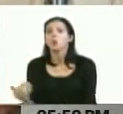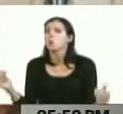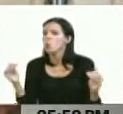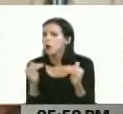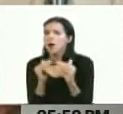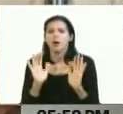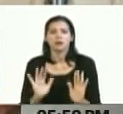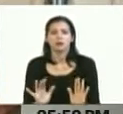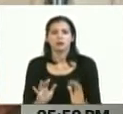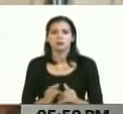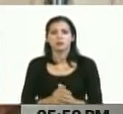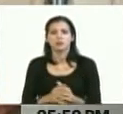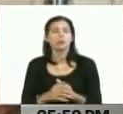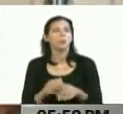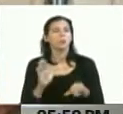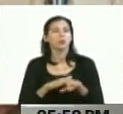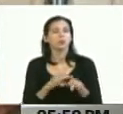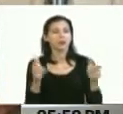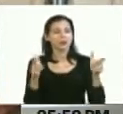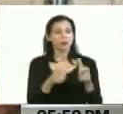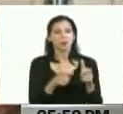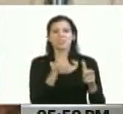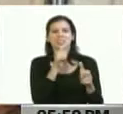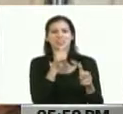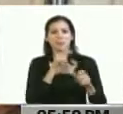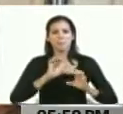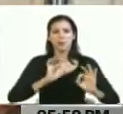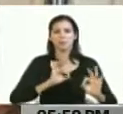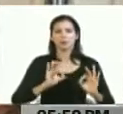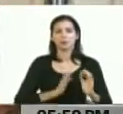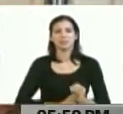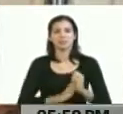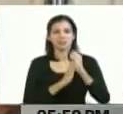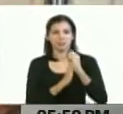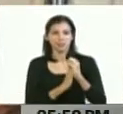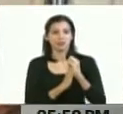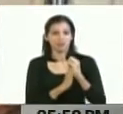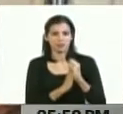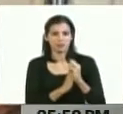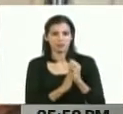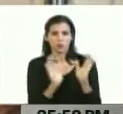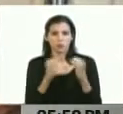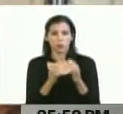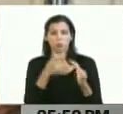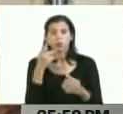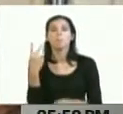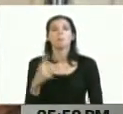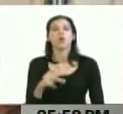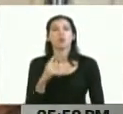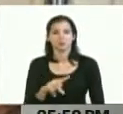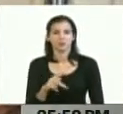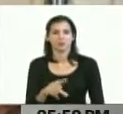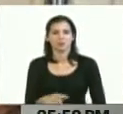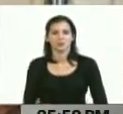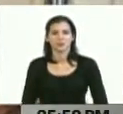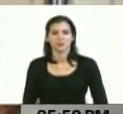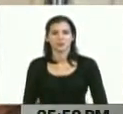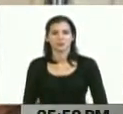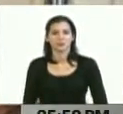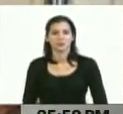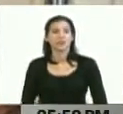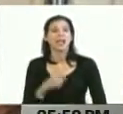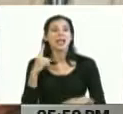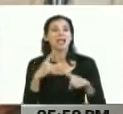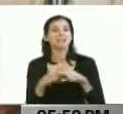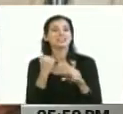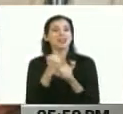una reunión que estaba coordinando un dirigente del partido de Voluntad Popular, que fue un ex trabajador